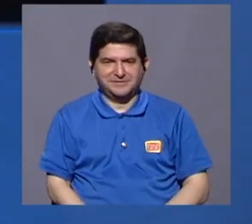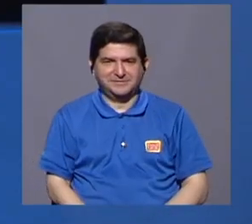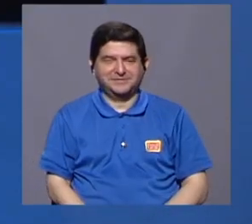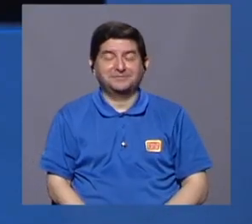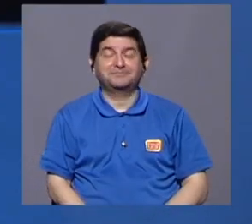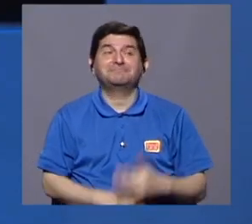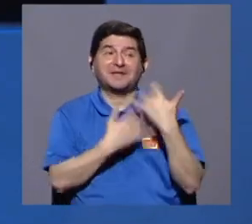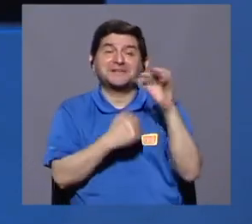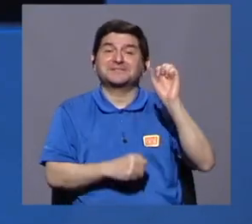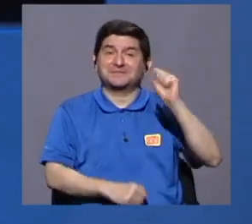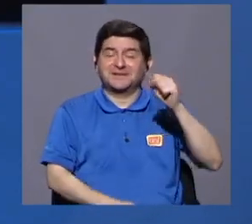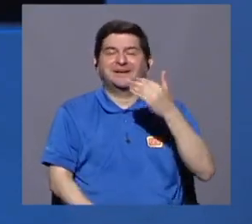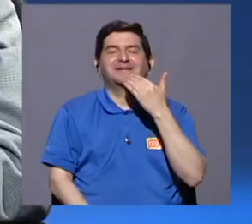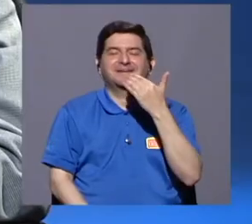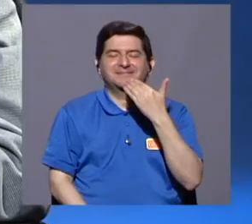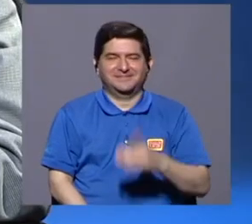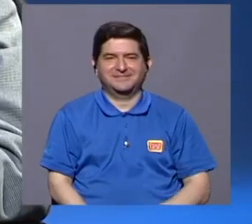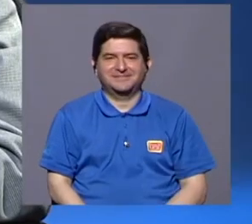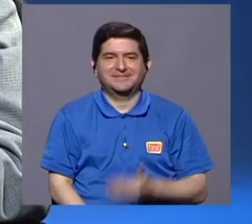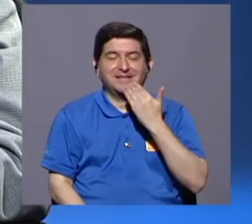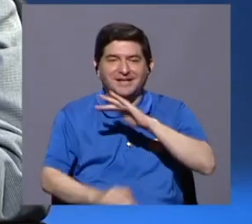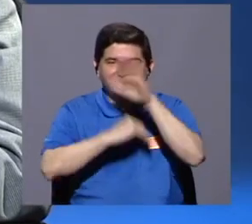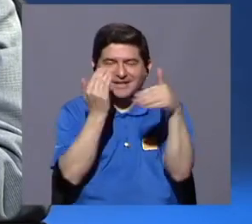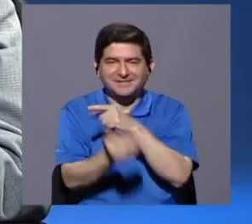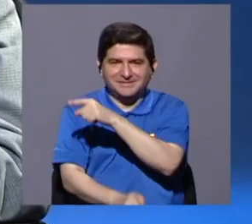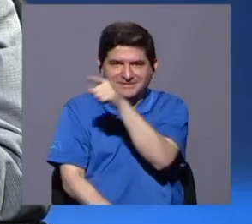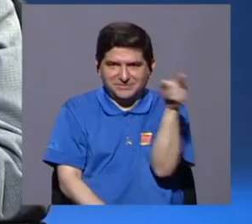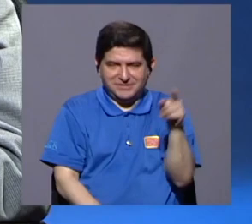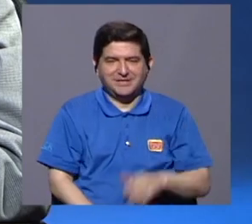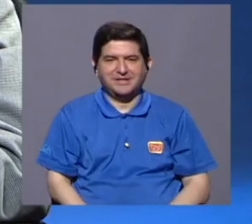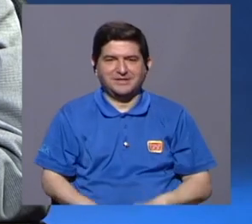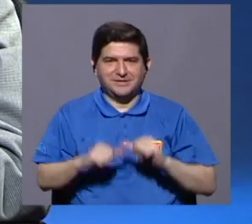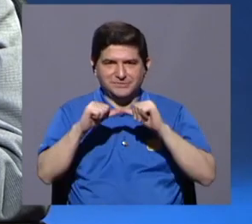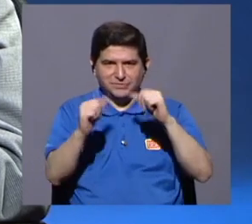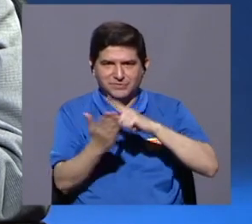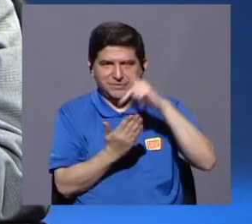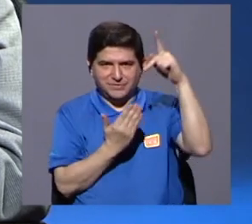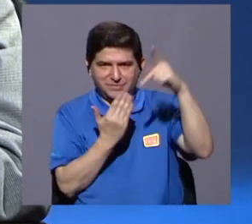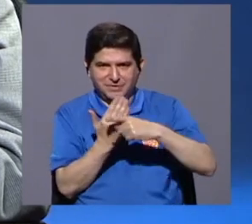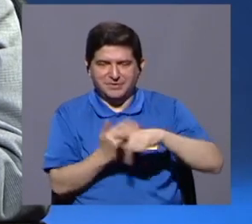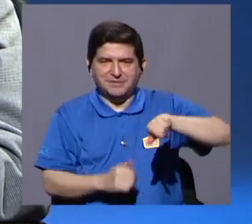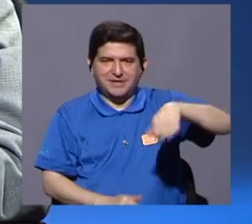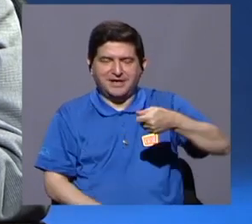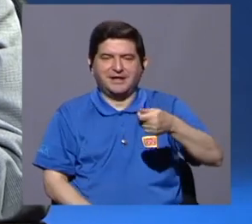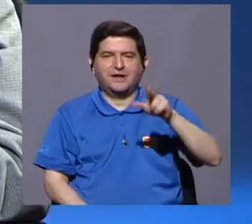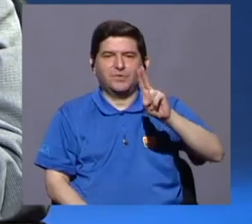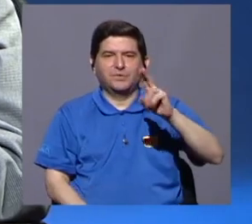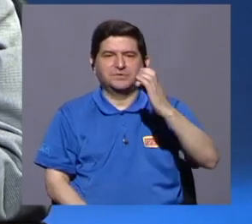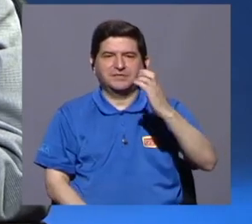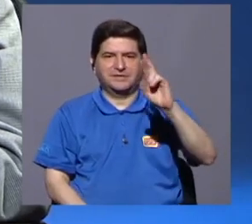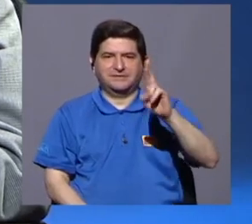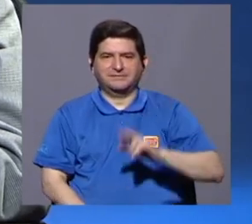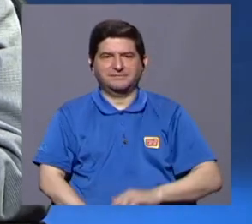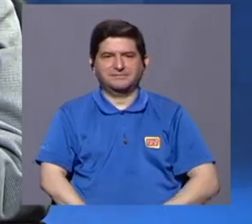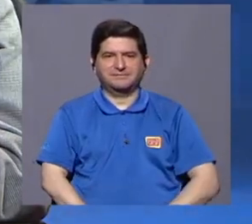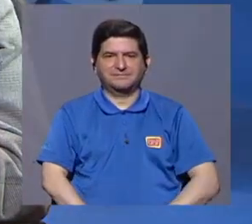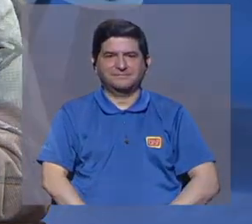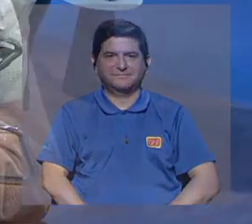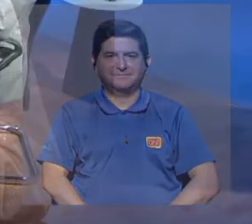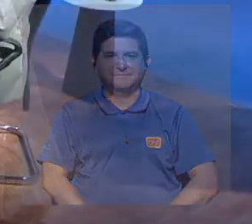así que muchas gracias gracias a todas y todos ustedes continúen con la programación de canal user